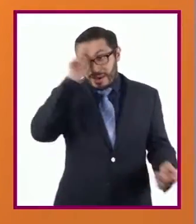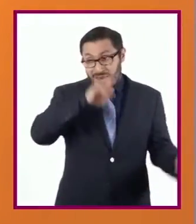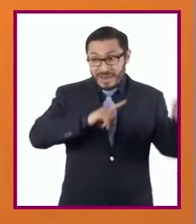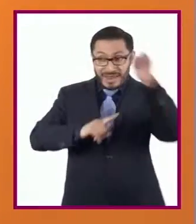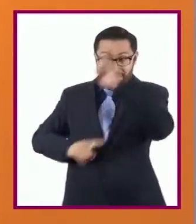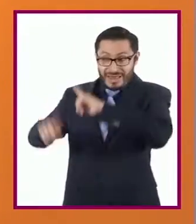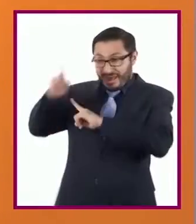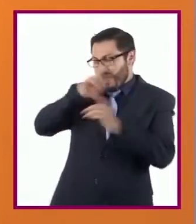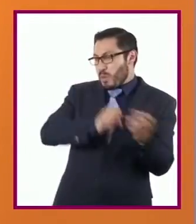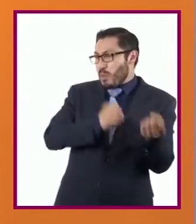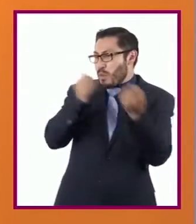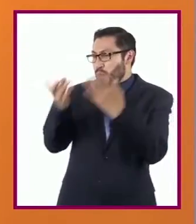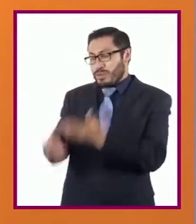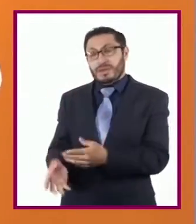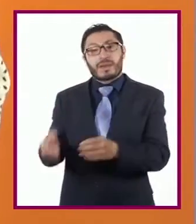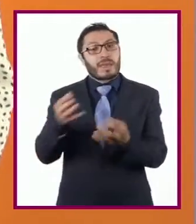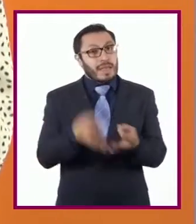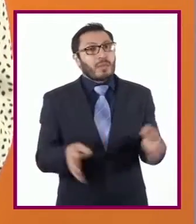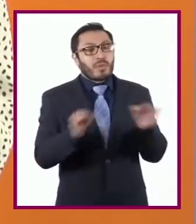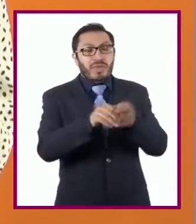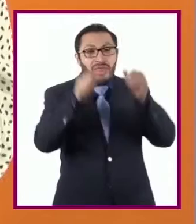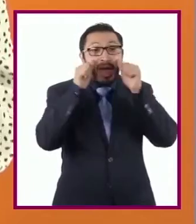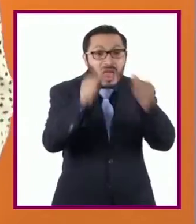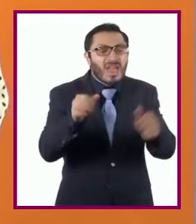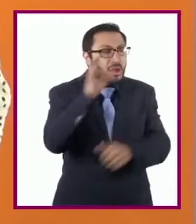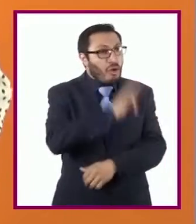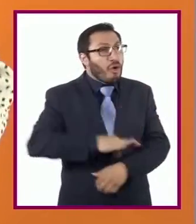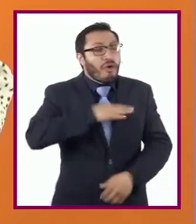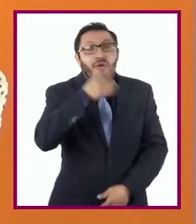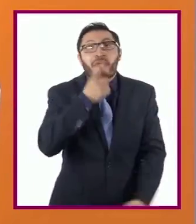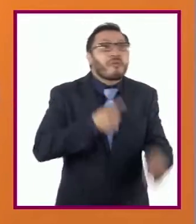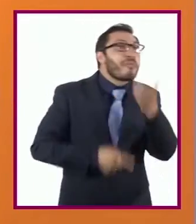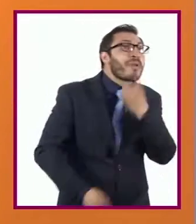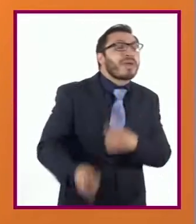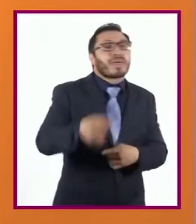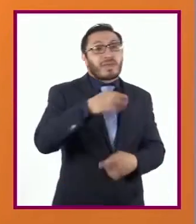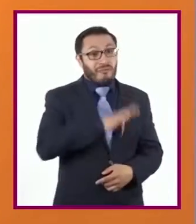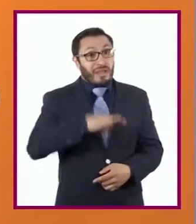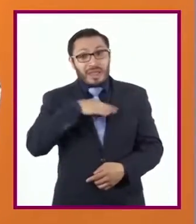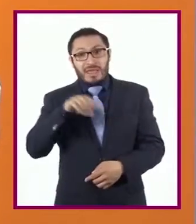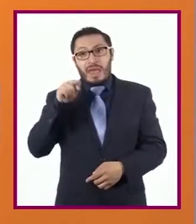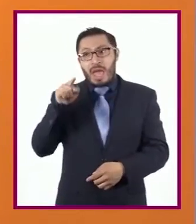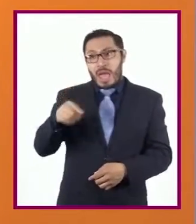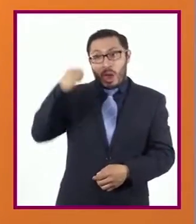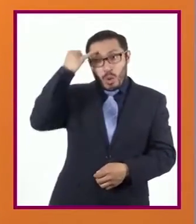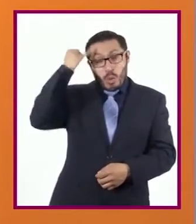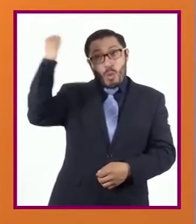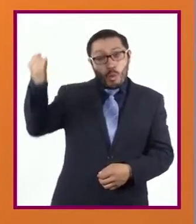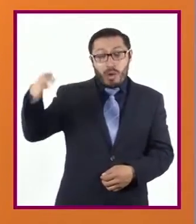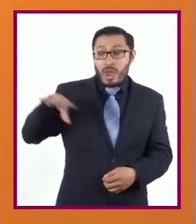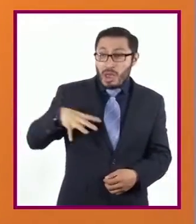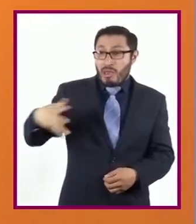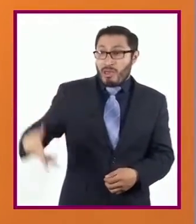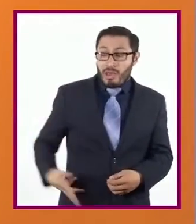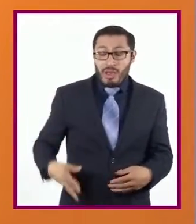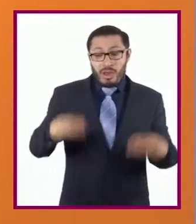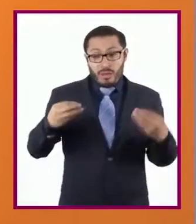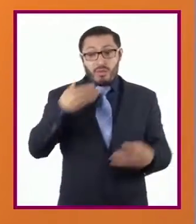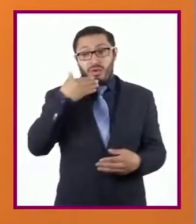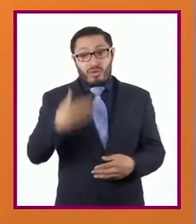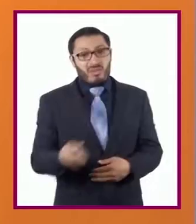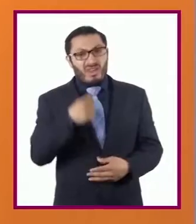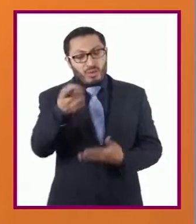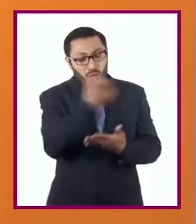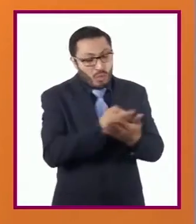demás cuando me felicitan, cuando me hacen sentir orgulloso, cuando me dicen eres muy creativa, eres muy buena diseñadora, el dibujo que